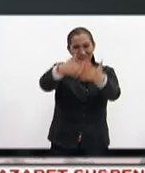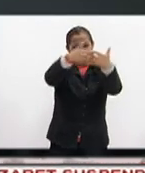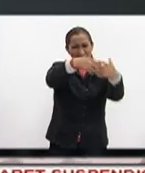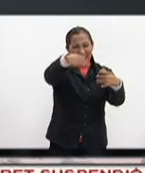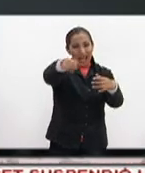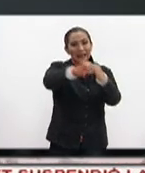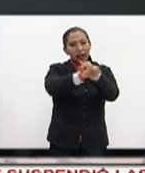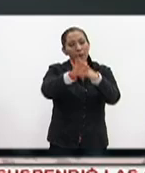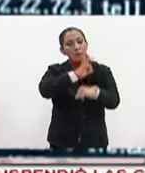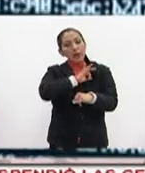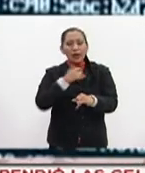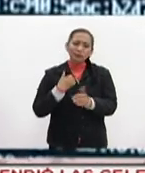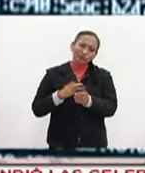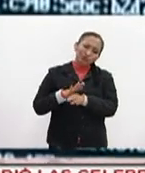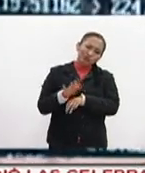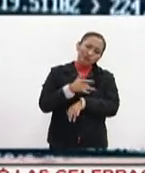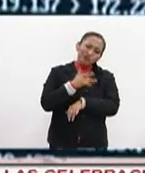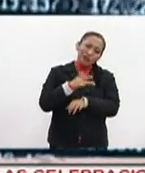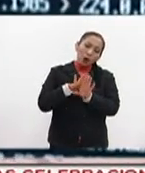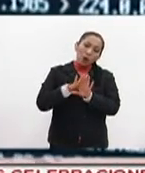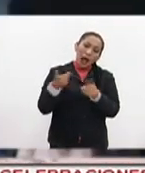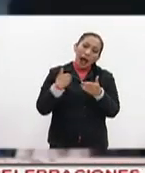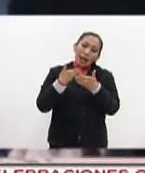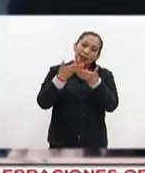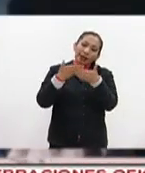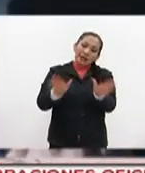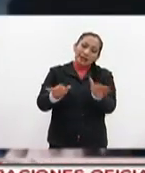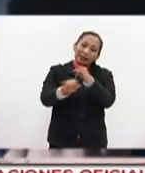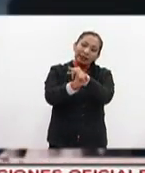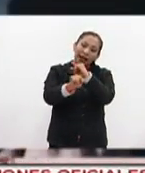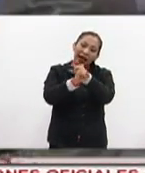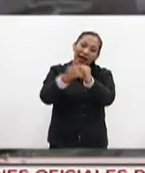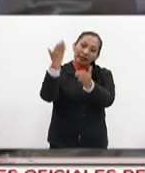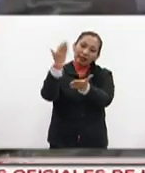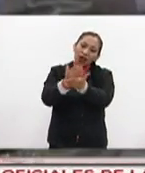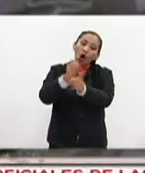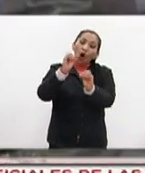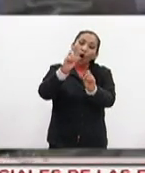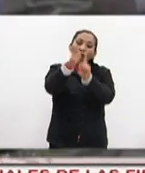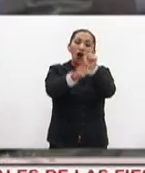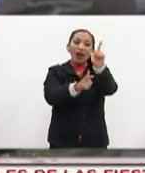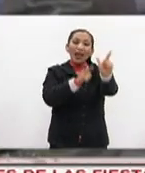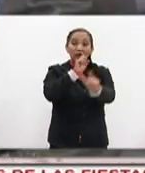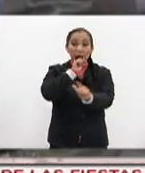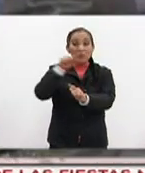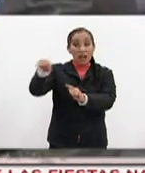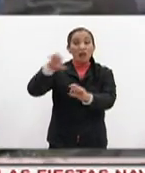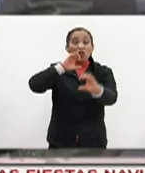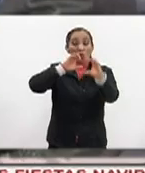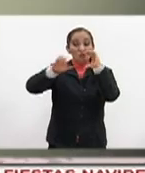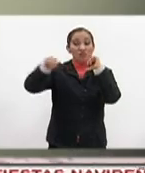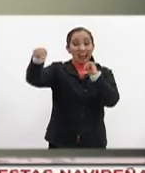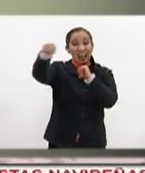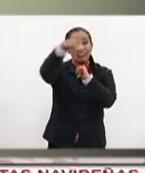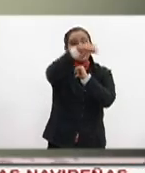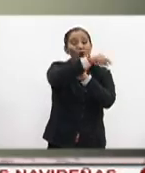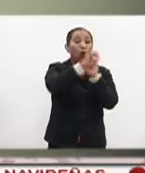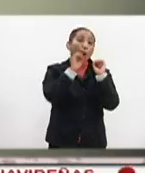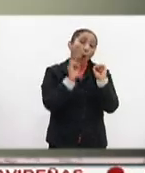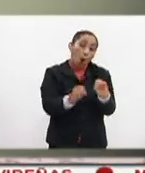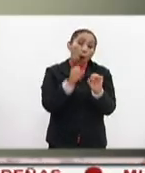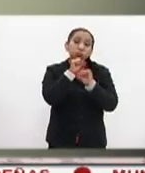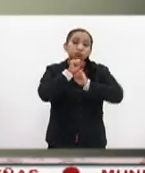Internet pueden decidir qué portales bloquear o hacer más lentos, incluidos los de los medios de comunicación